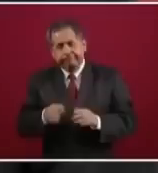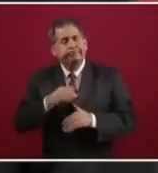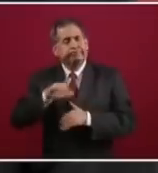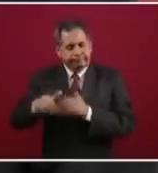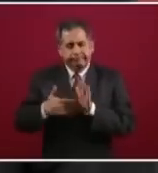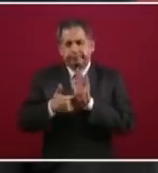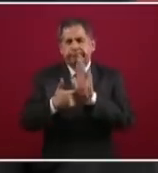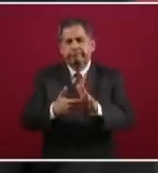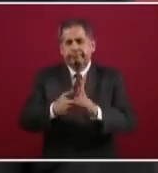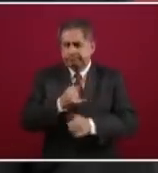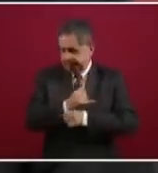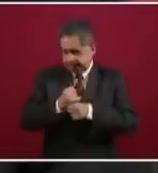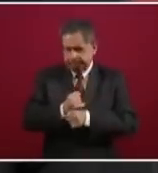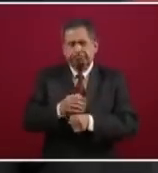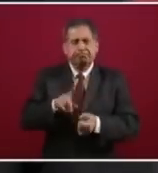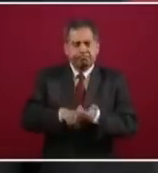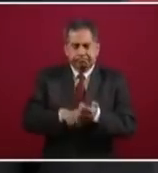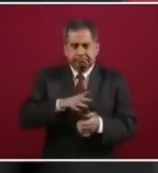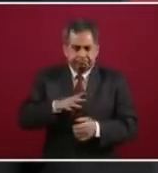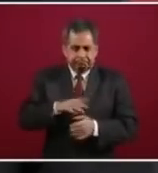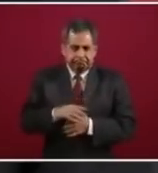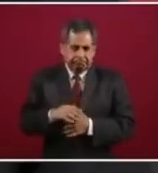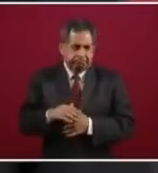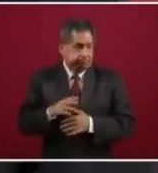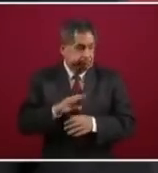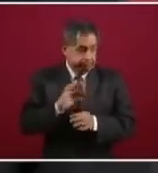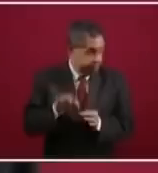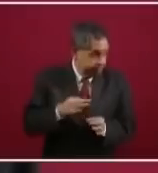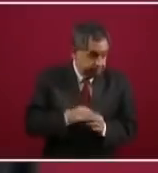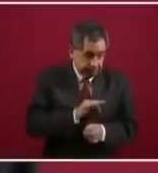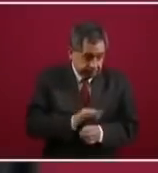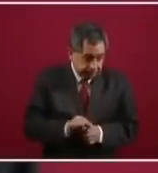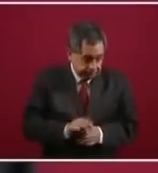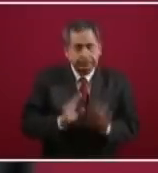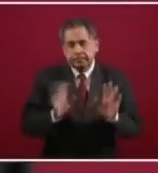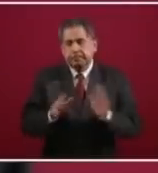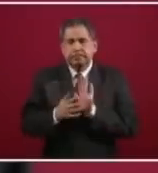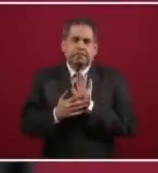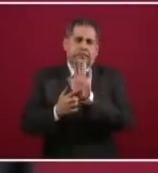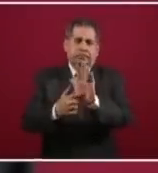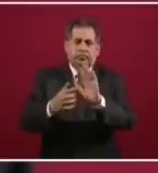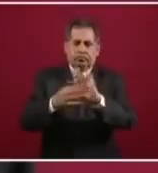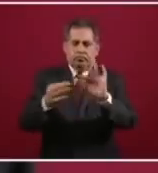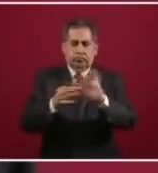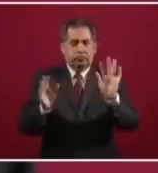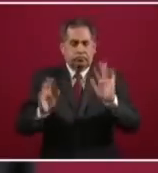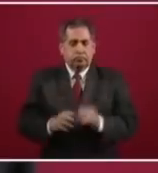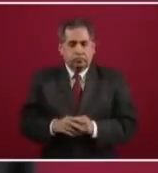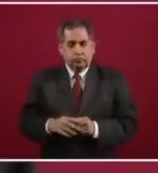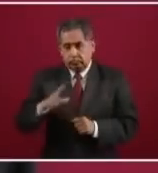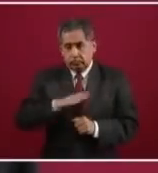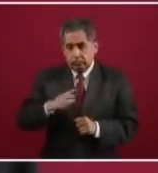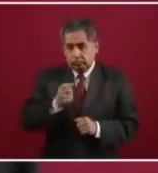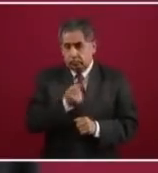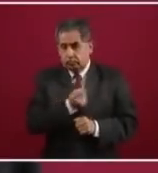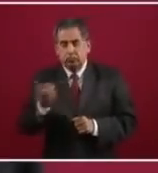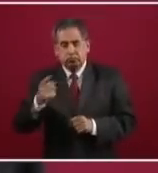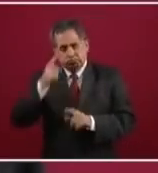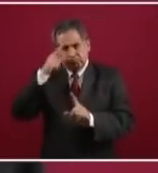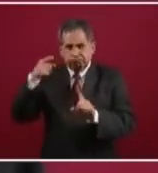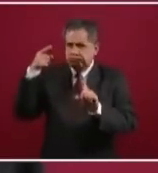¿sí?, en la investigación. Y en su momento les vamos a presentar todos los elementos. Hay una